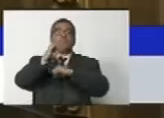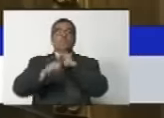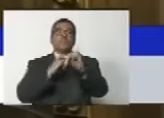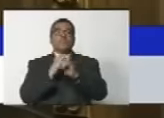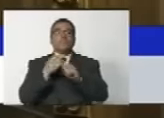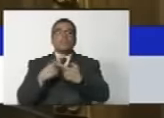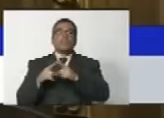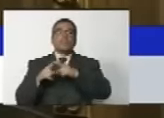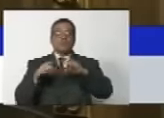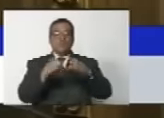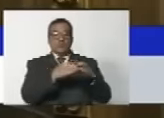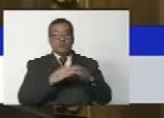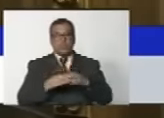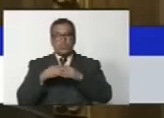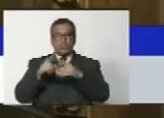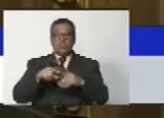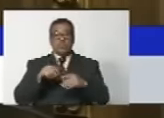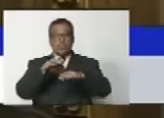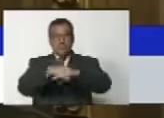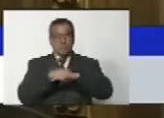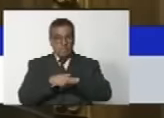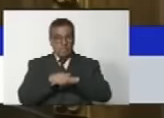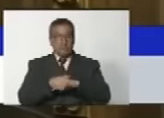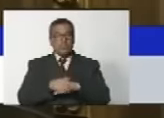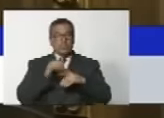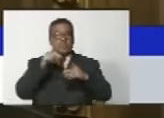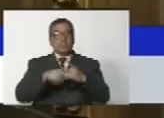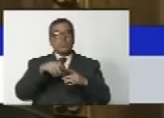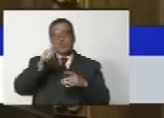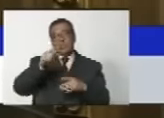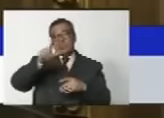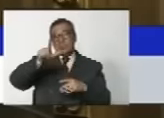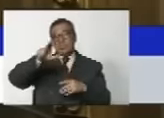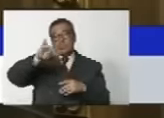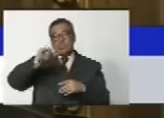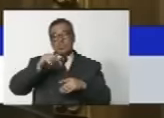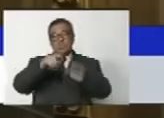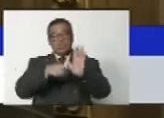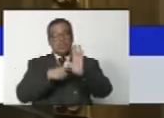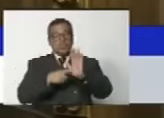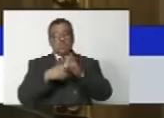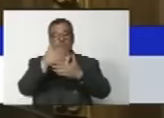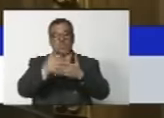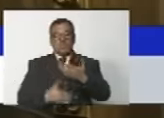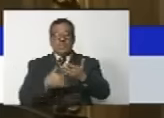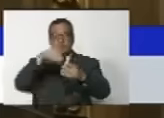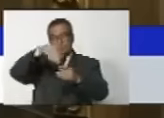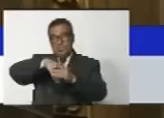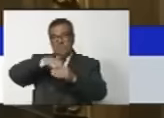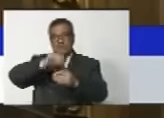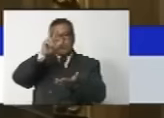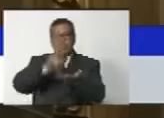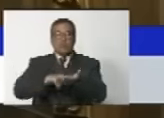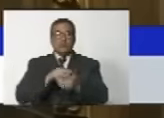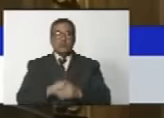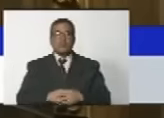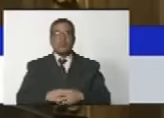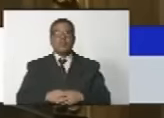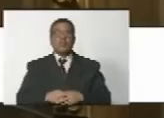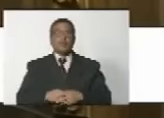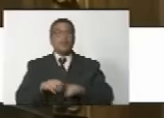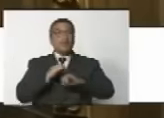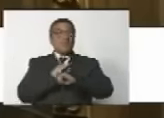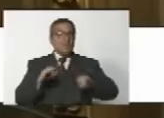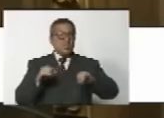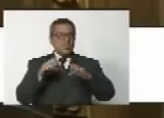demás organizaciones con sedes en Londres. El diputado Antonio Sivira presentó el informe. Sometido a votación, resultó aprobado.